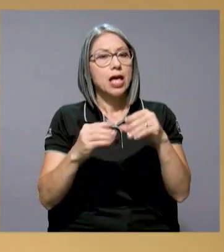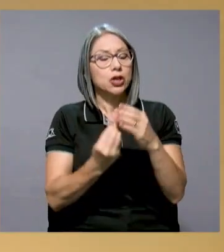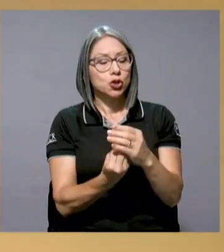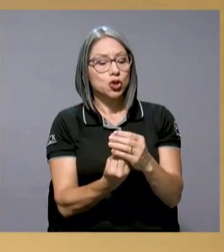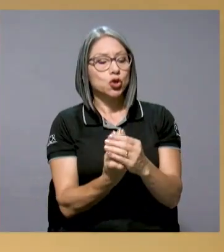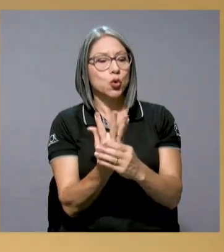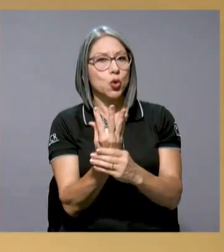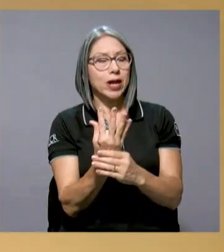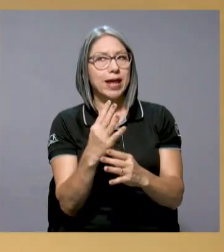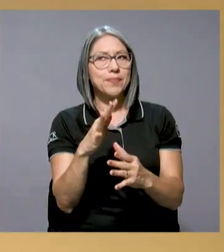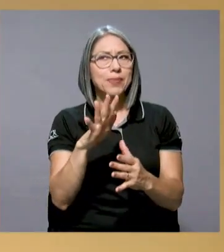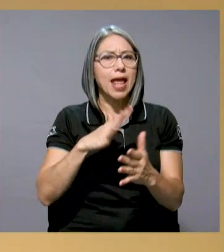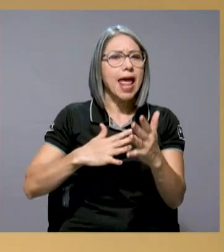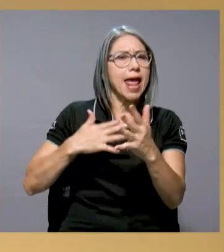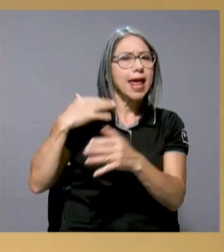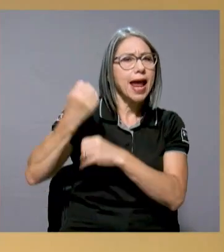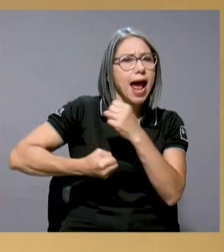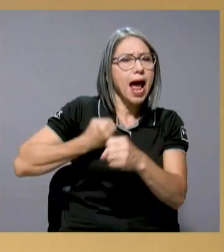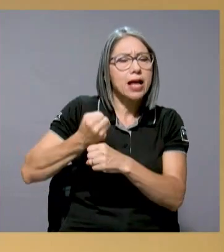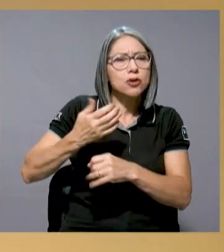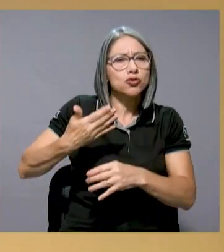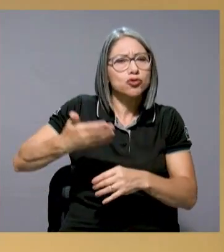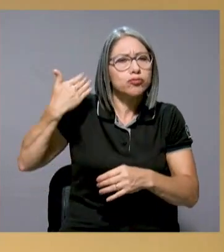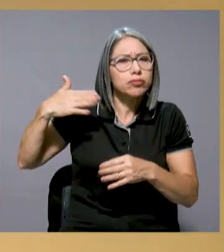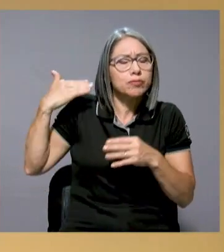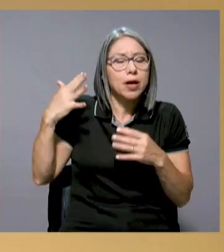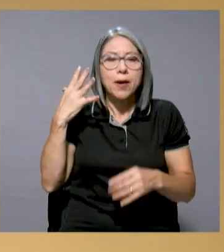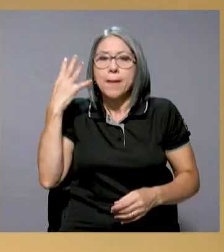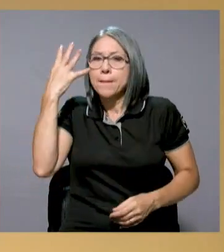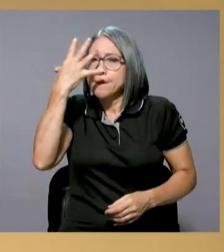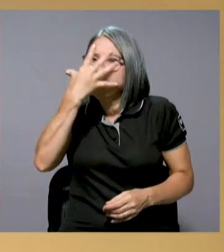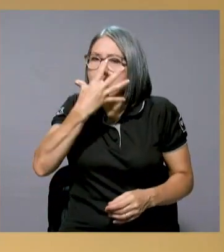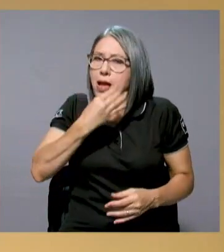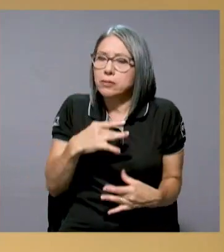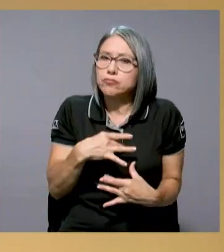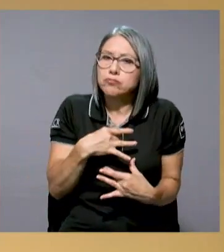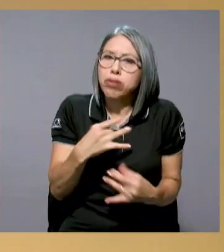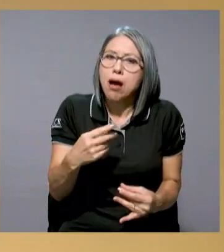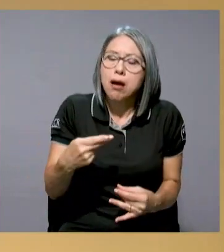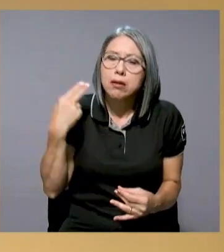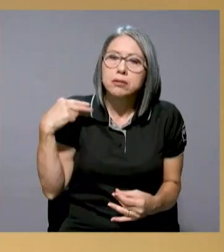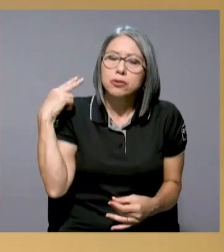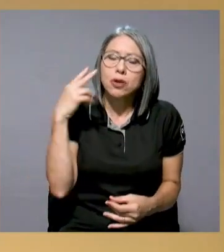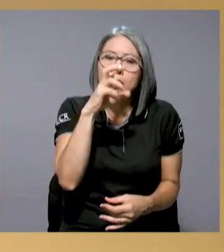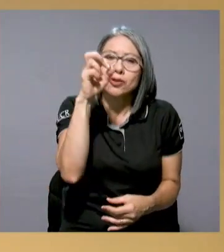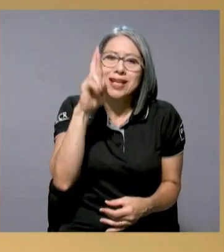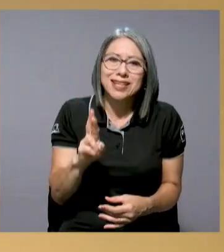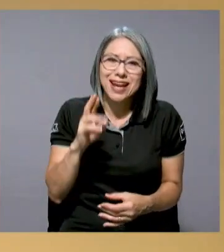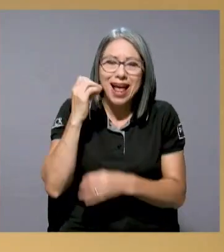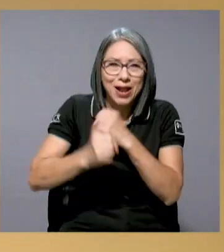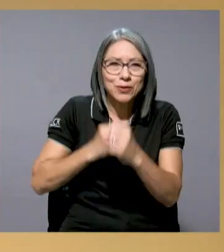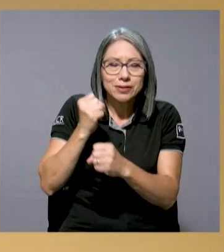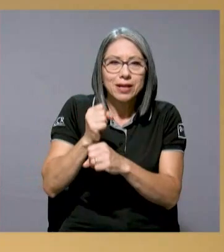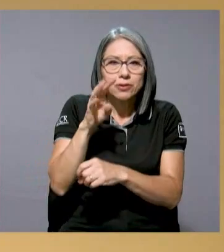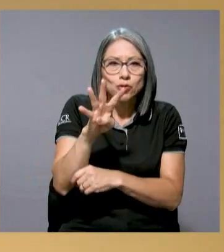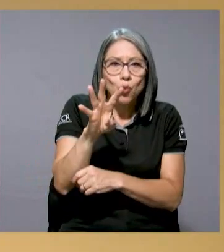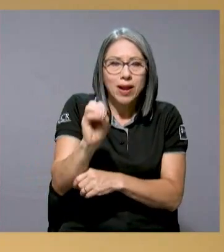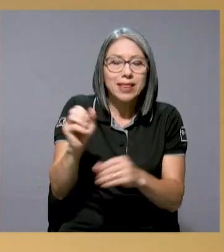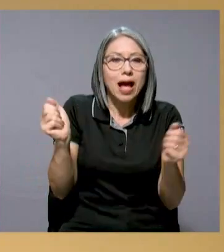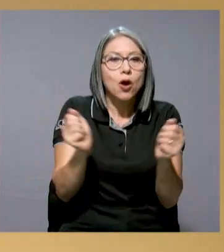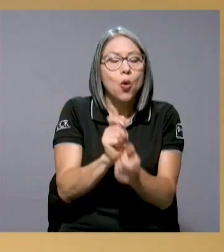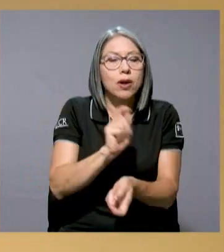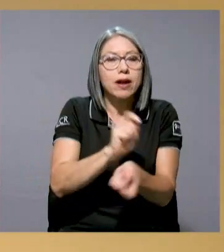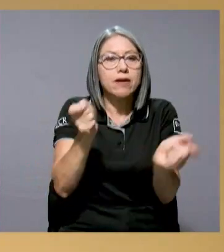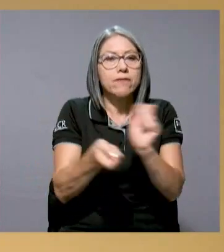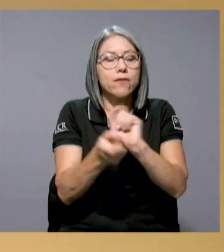en una década bellísima, interesantísima en la historia de nuestro país, que fue la década de los 40, con la reforma